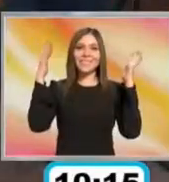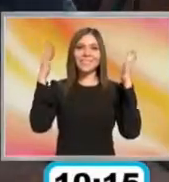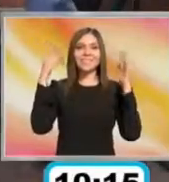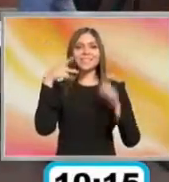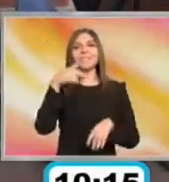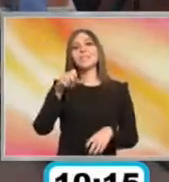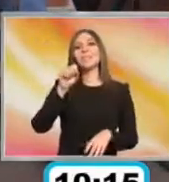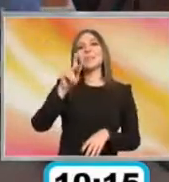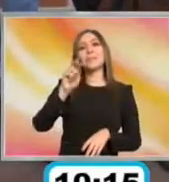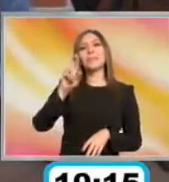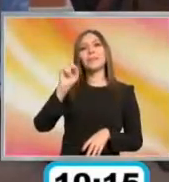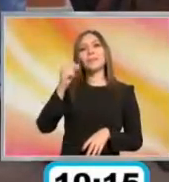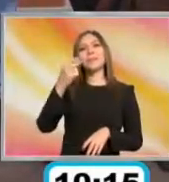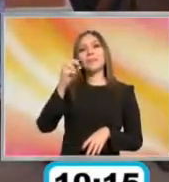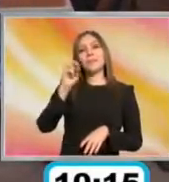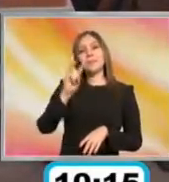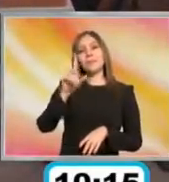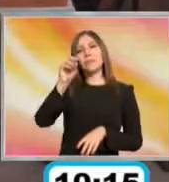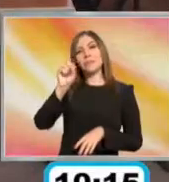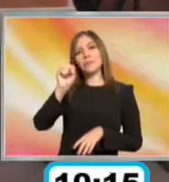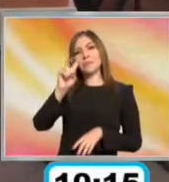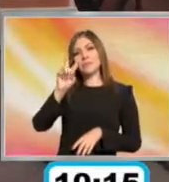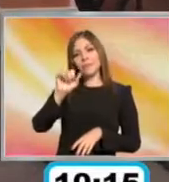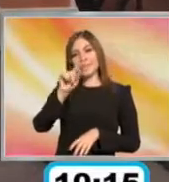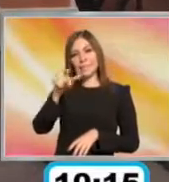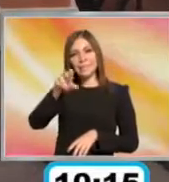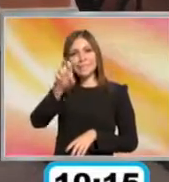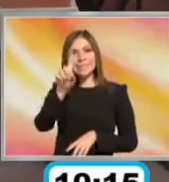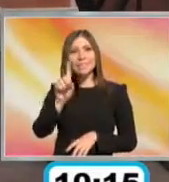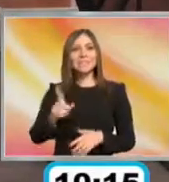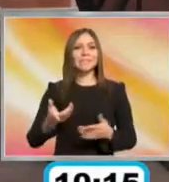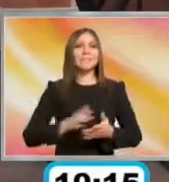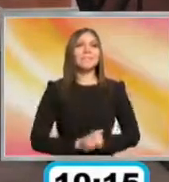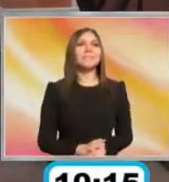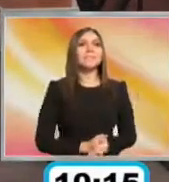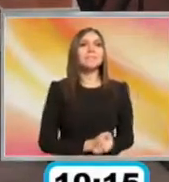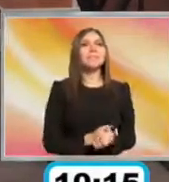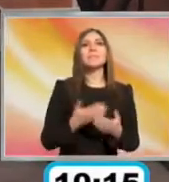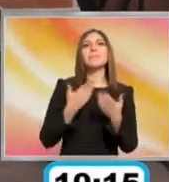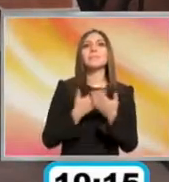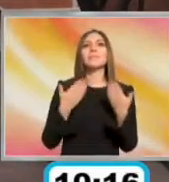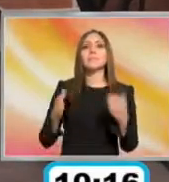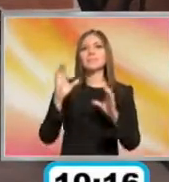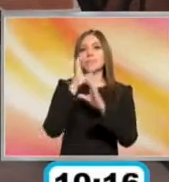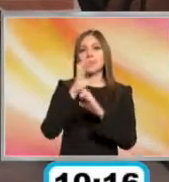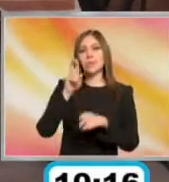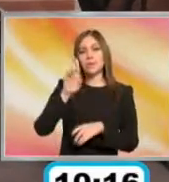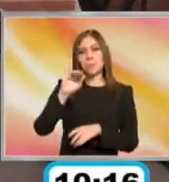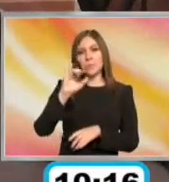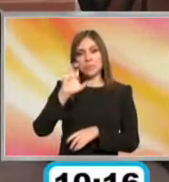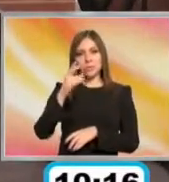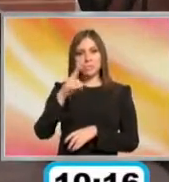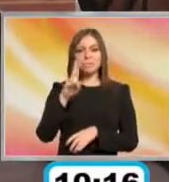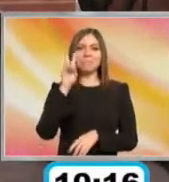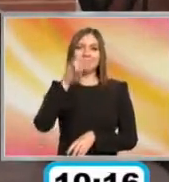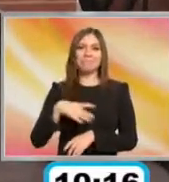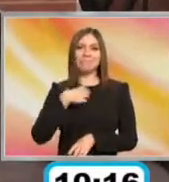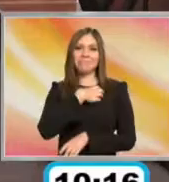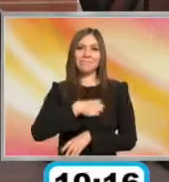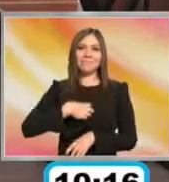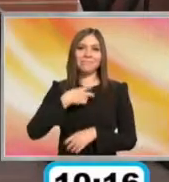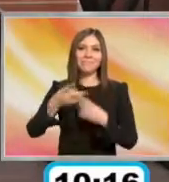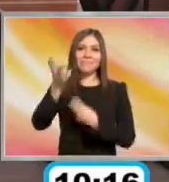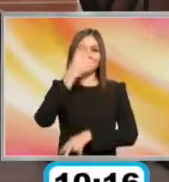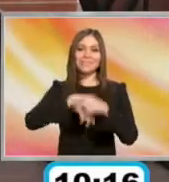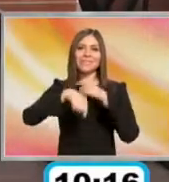Super Show de los Vázquez. ¡Hombre! Sí, Bueno, señor, Guille, claro. Rubichú, Rubichú. contentos de que estén con nosotros aquí en el programa. No,